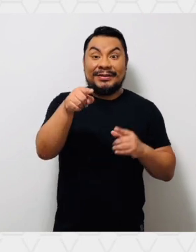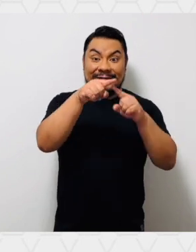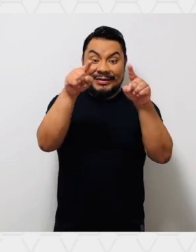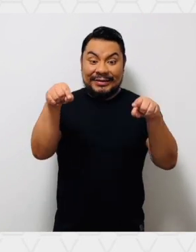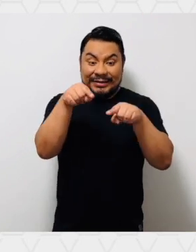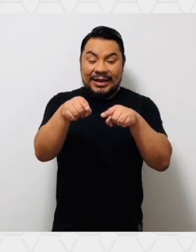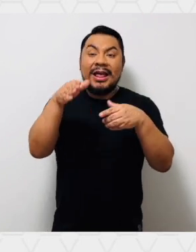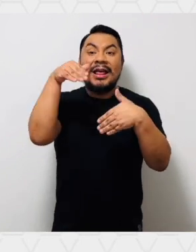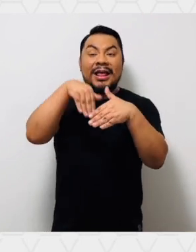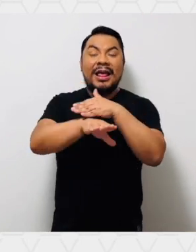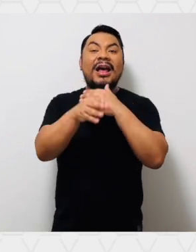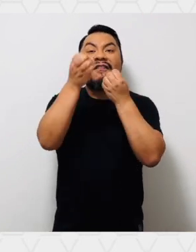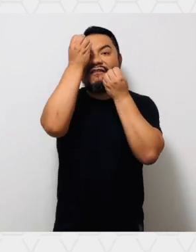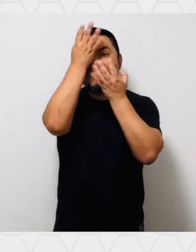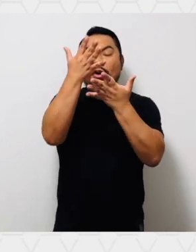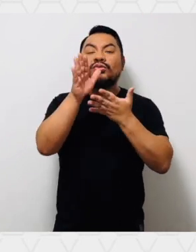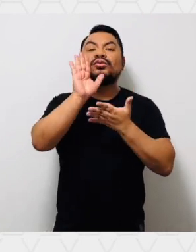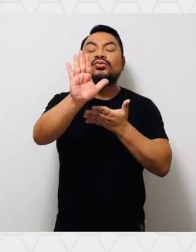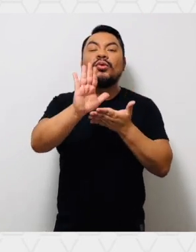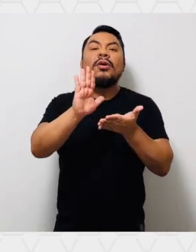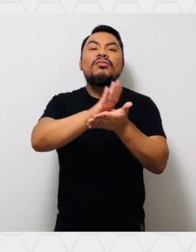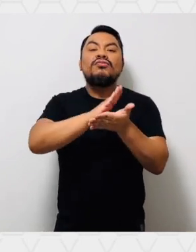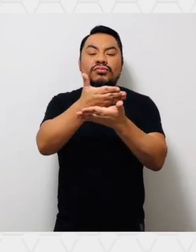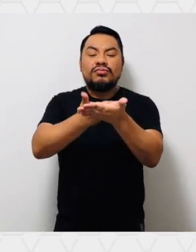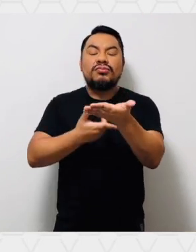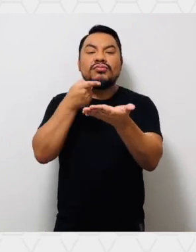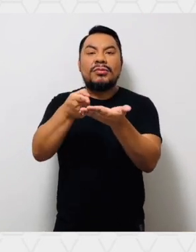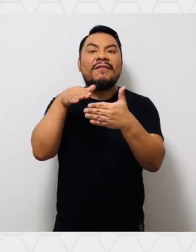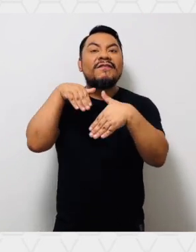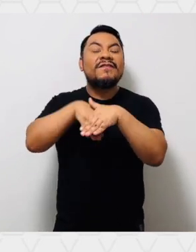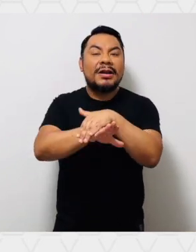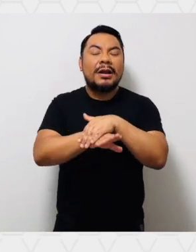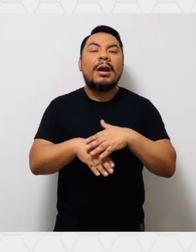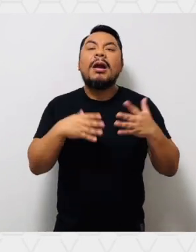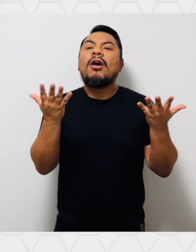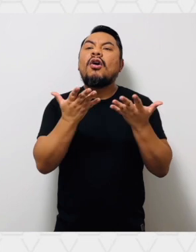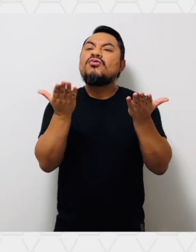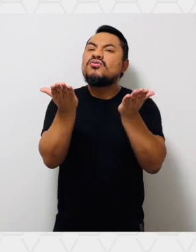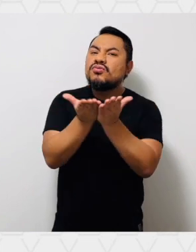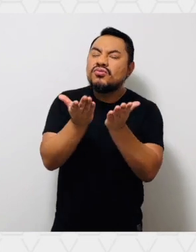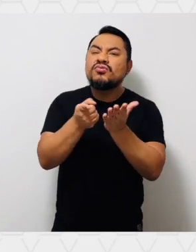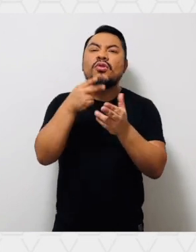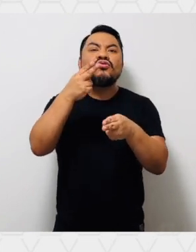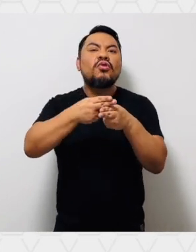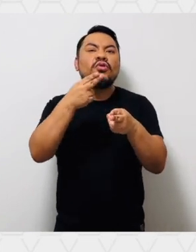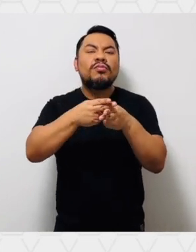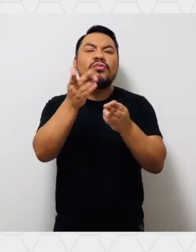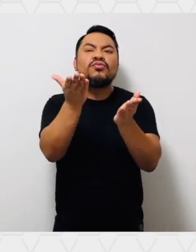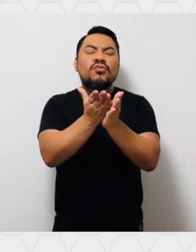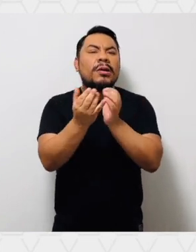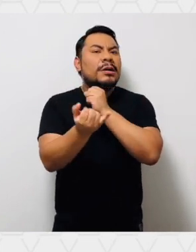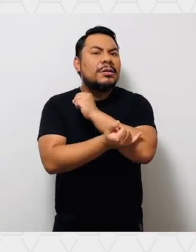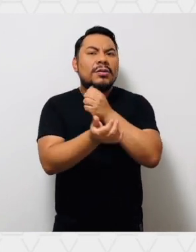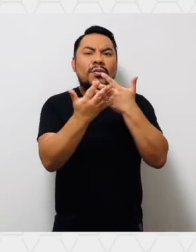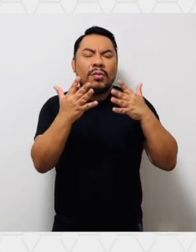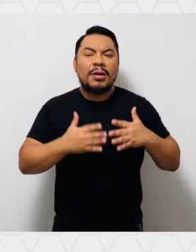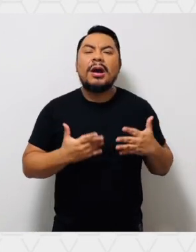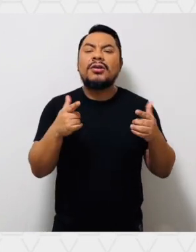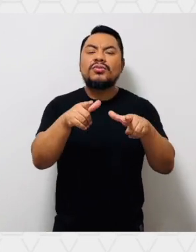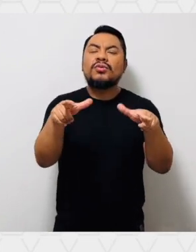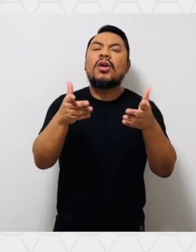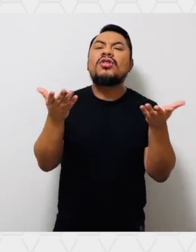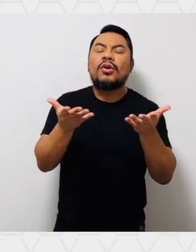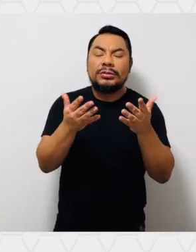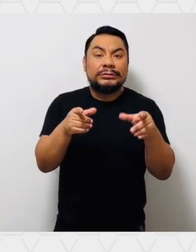En esta ventana, deberás ingresar la información de tu constancia de admisión, como el tipo de institución, el nombre de la institución educativa,